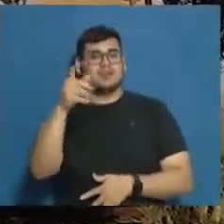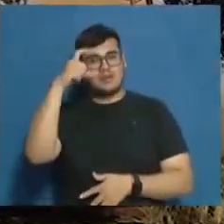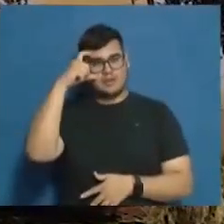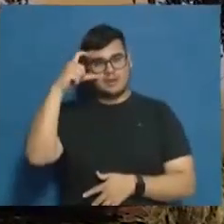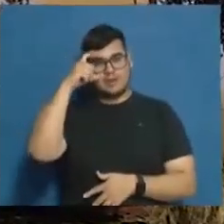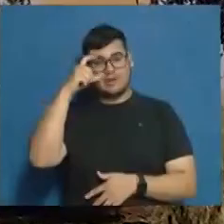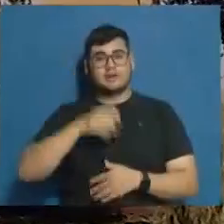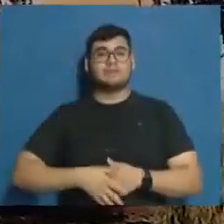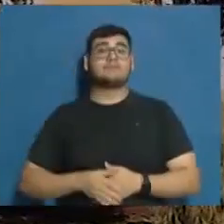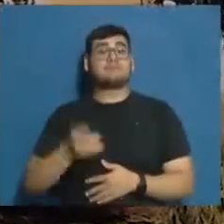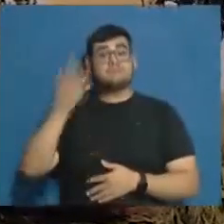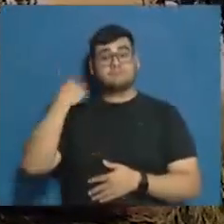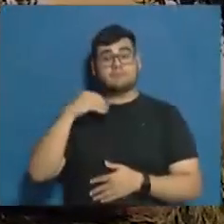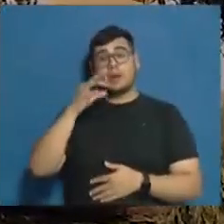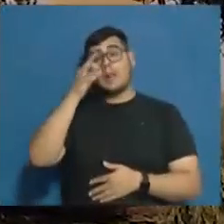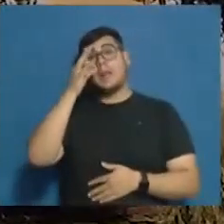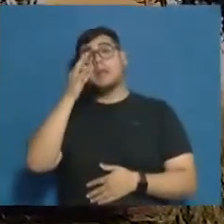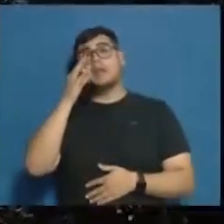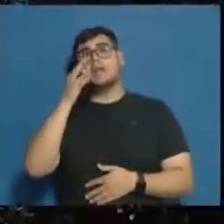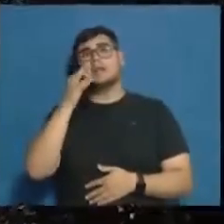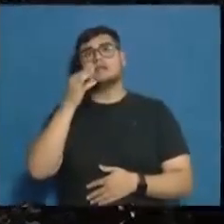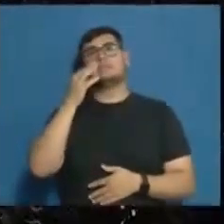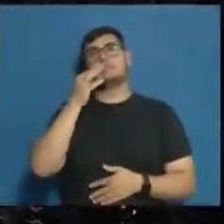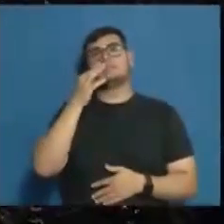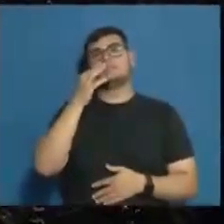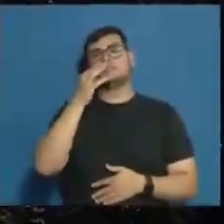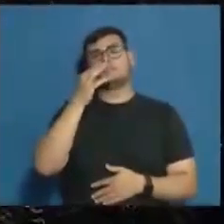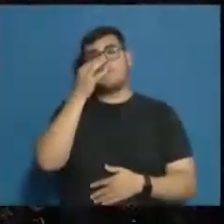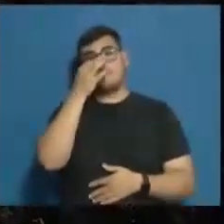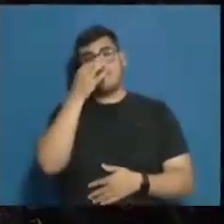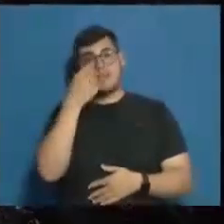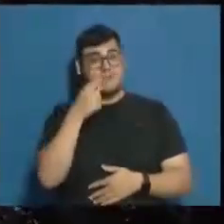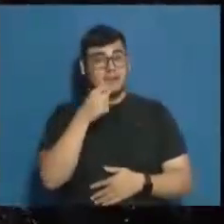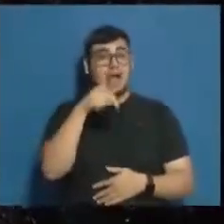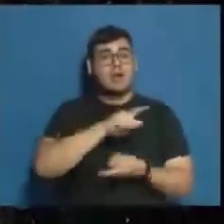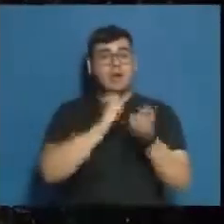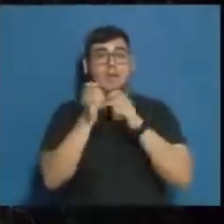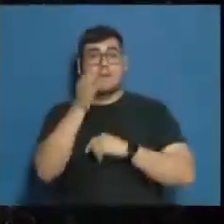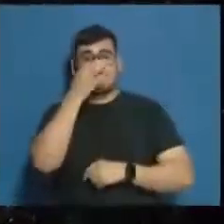ser de 20.000 pesos, como estaba acordado, será de 25.000 pesos.